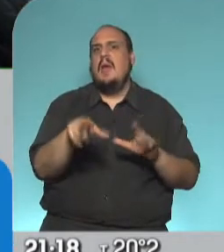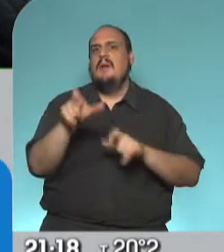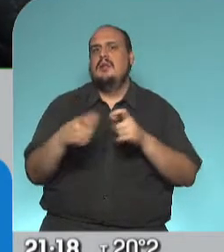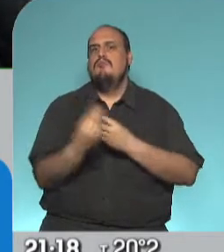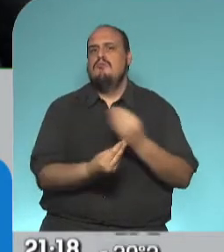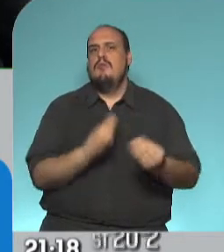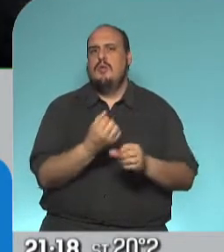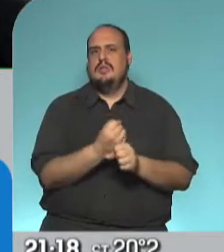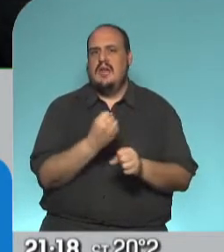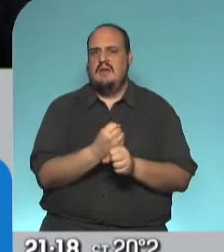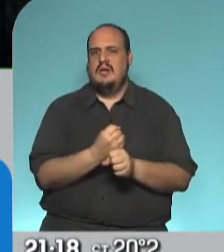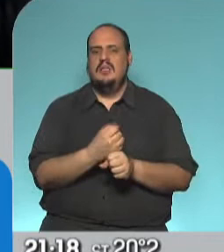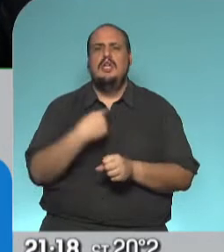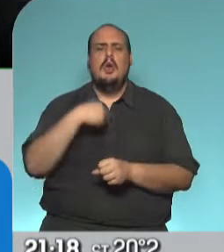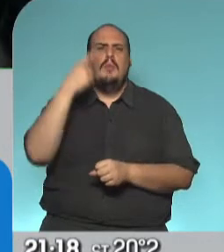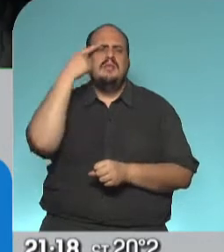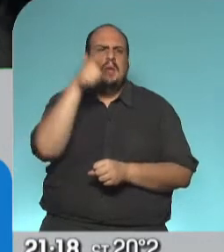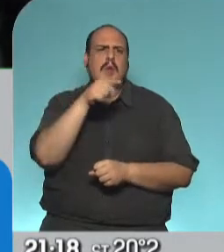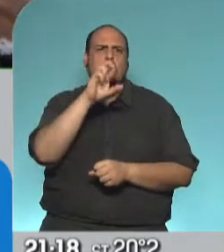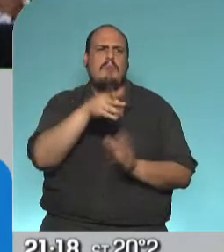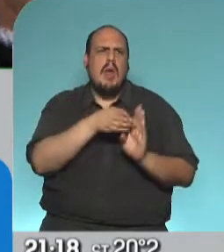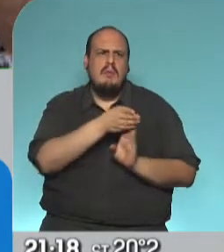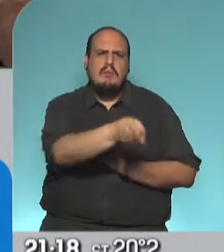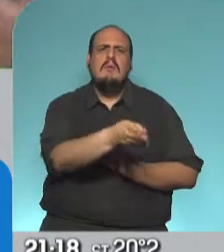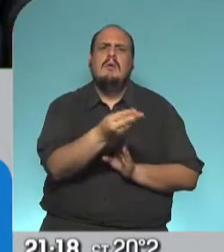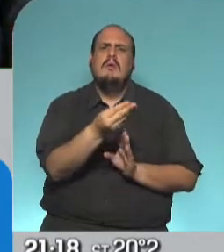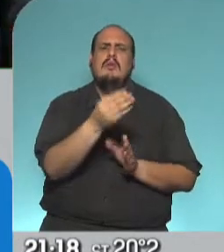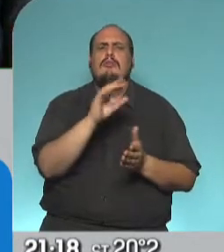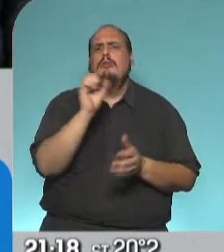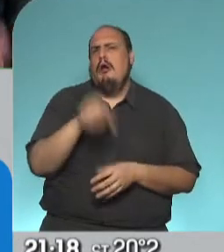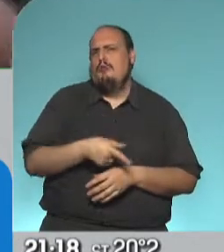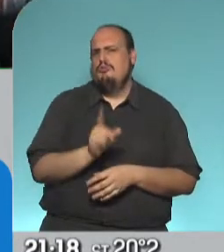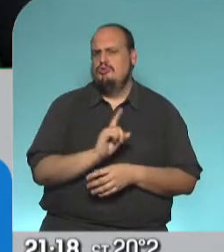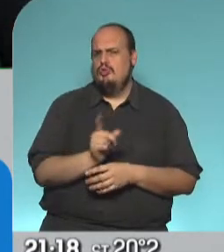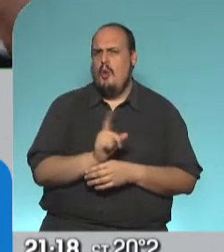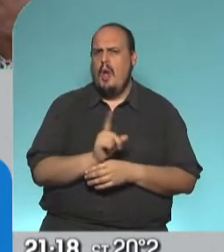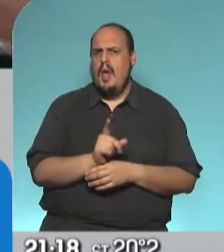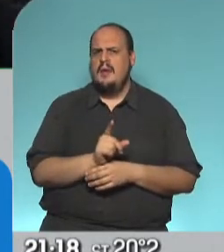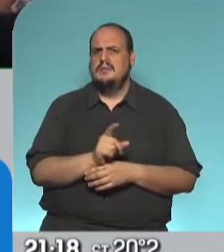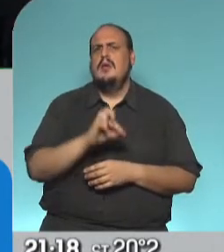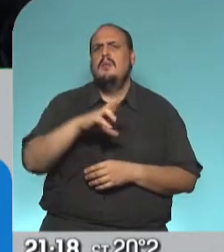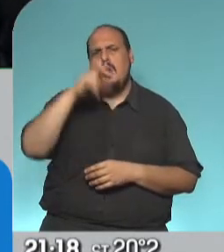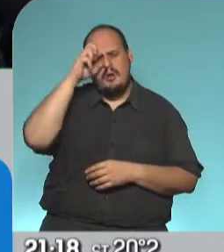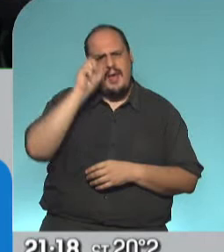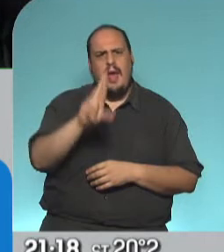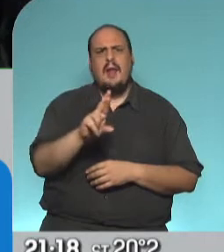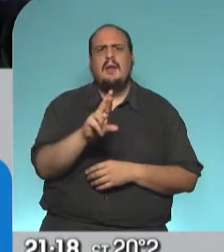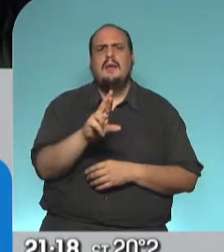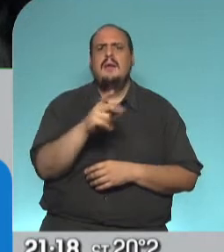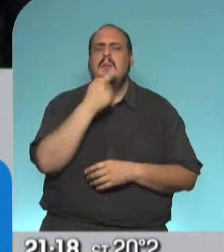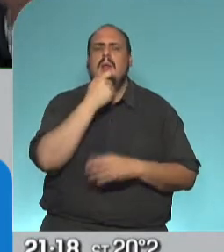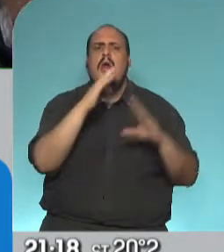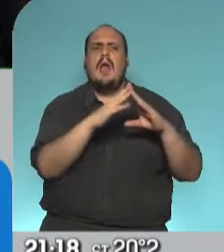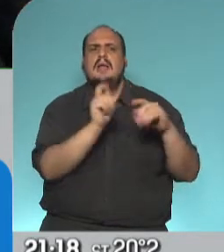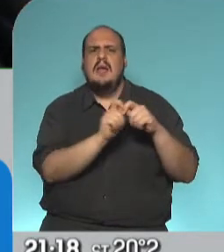¿Por qué pensamos en esta línea, que es estas líneas que no son habituales dentro de Procrear, digamos, líneas de